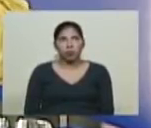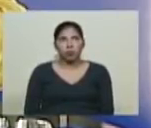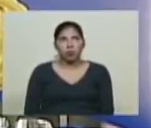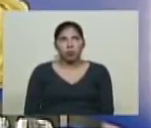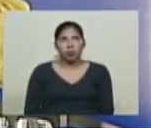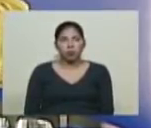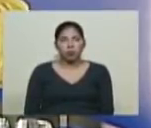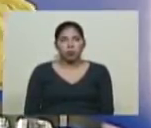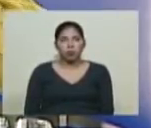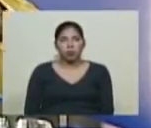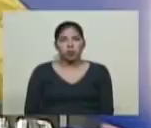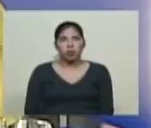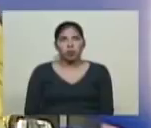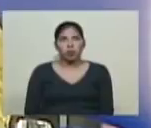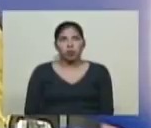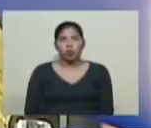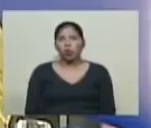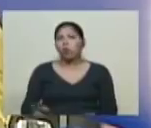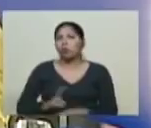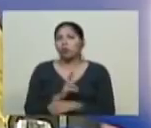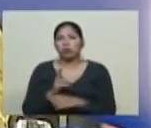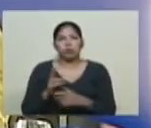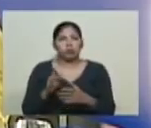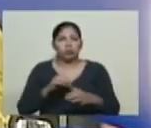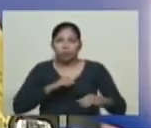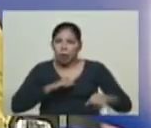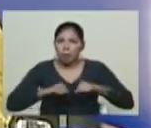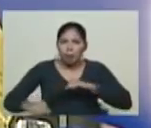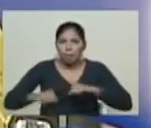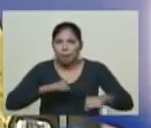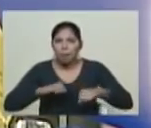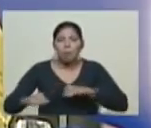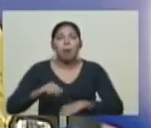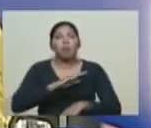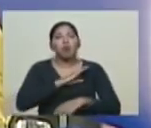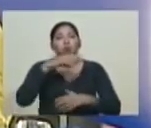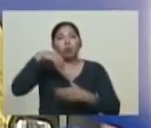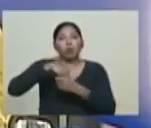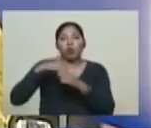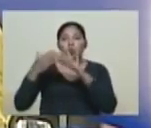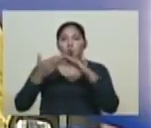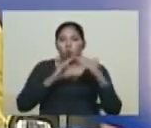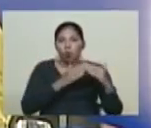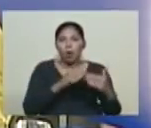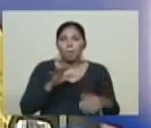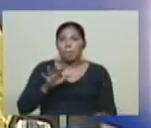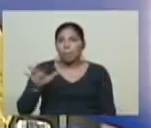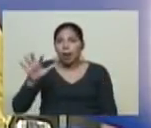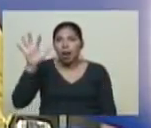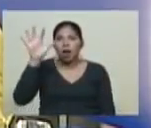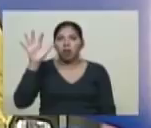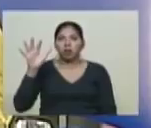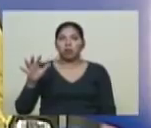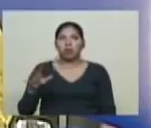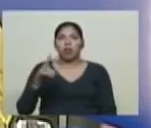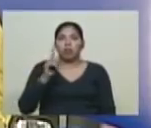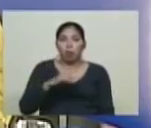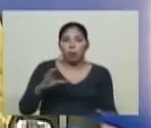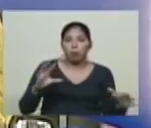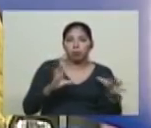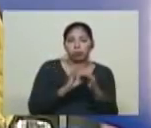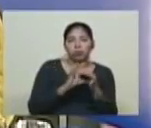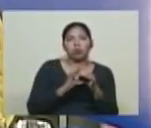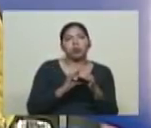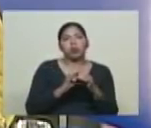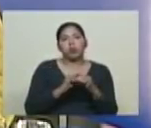las formas de acción de barrio adentro, más los sistemas de salud pública